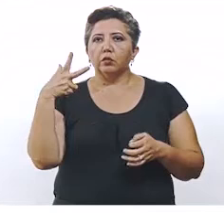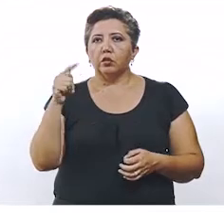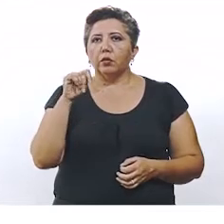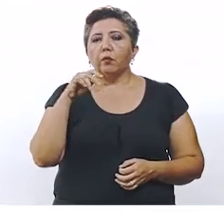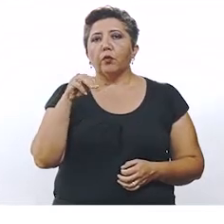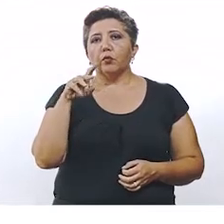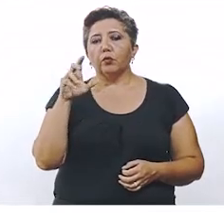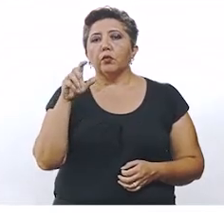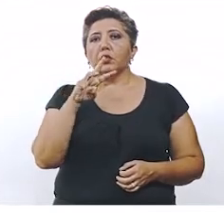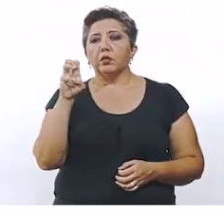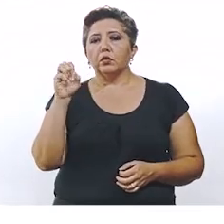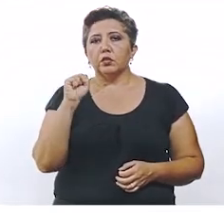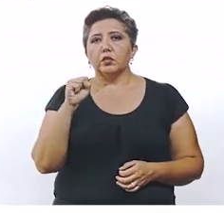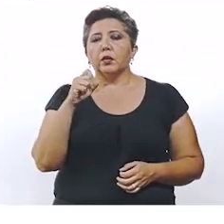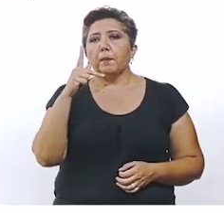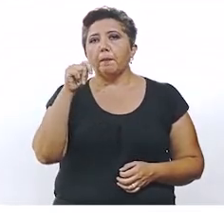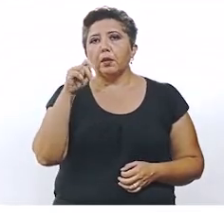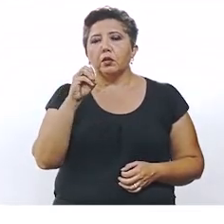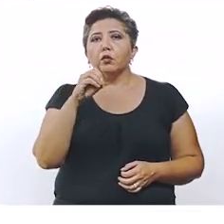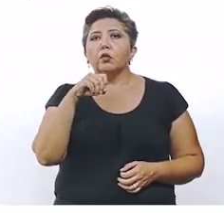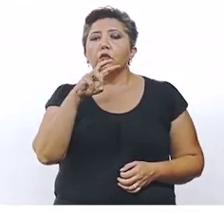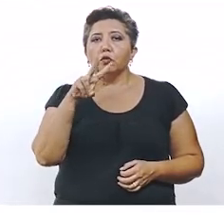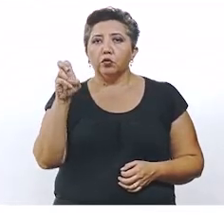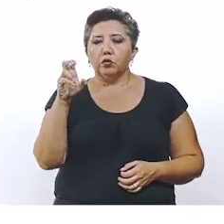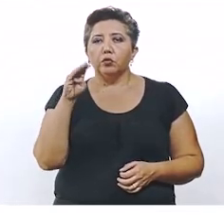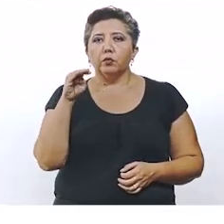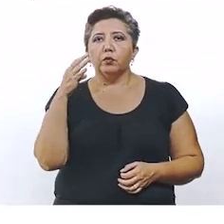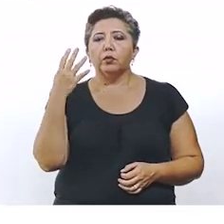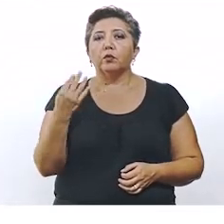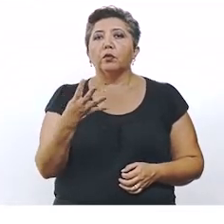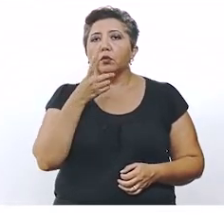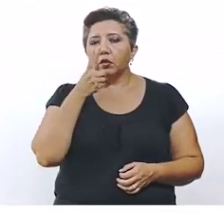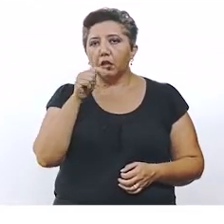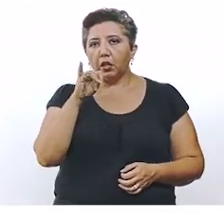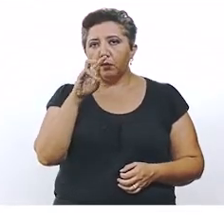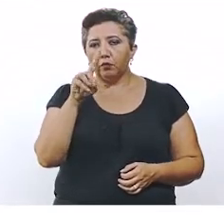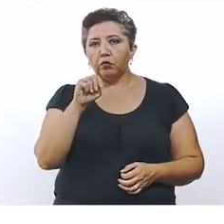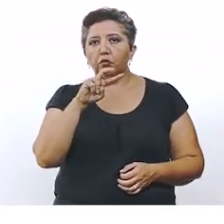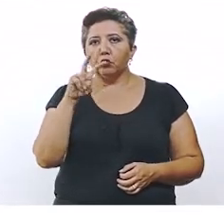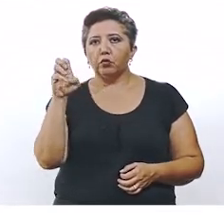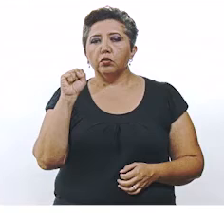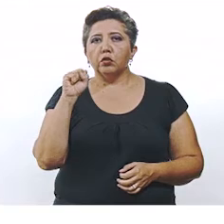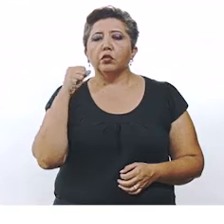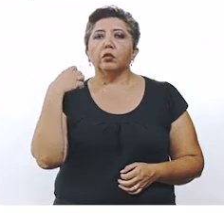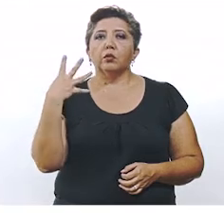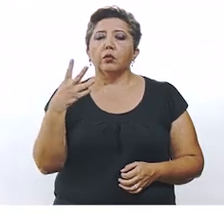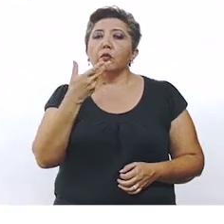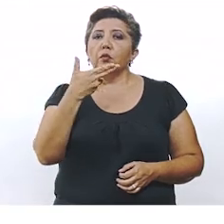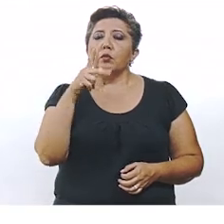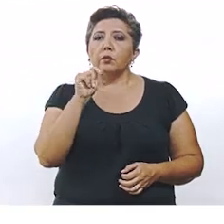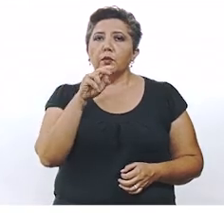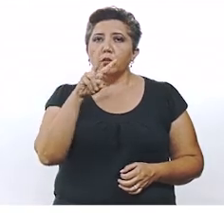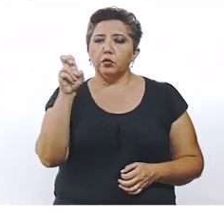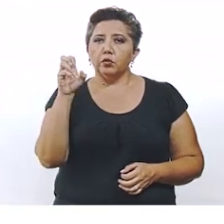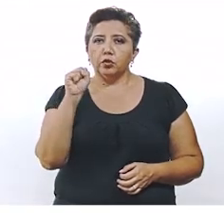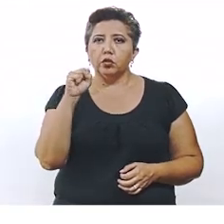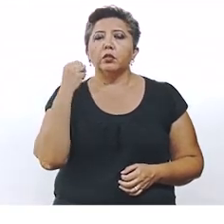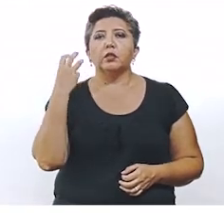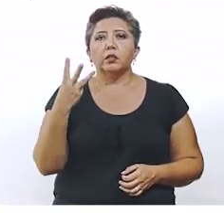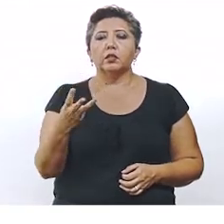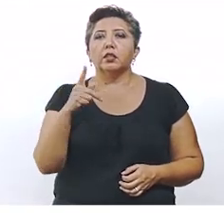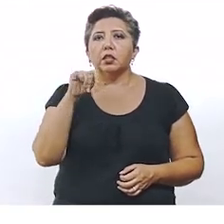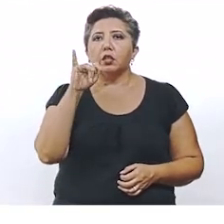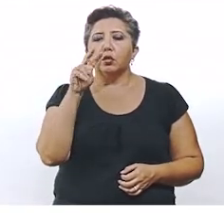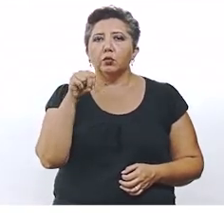Motul 360, Peto 294, Temozón 264, Junucmá